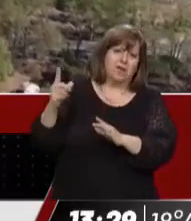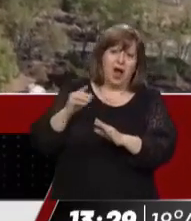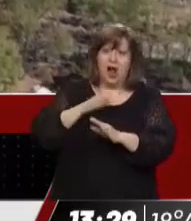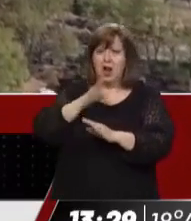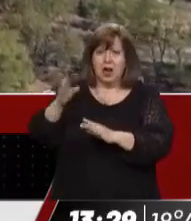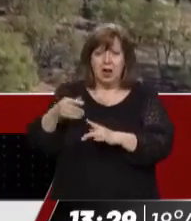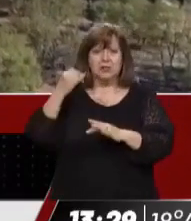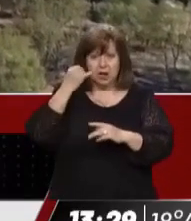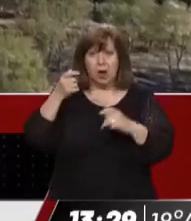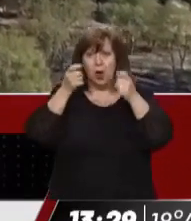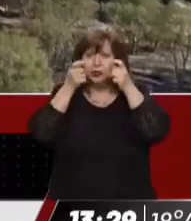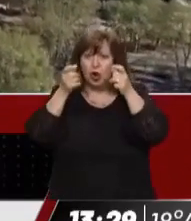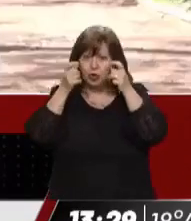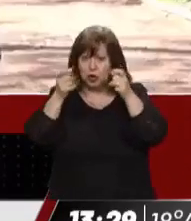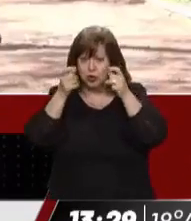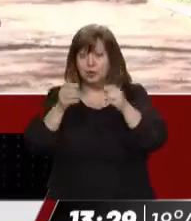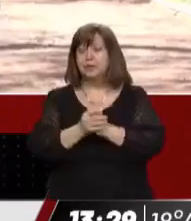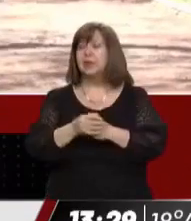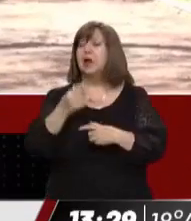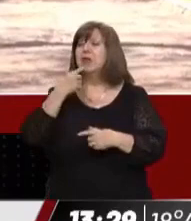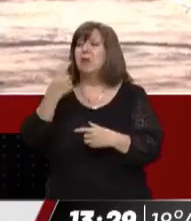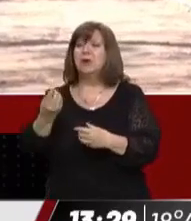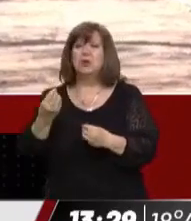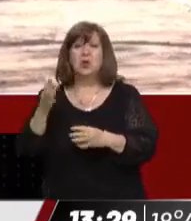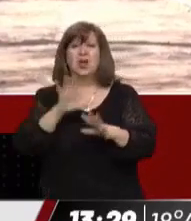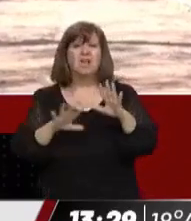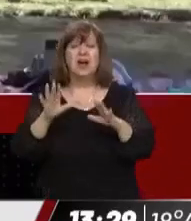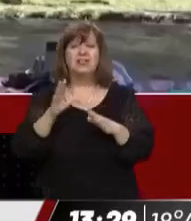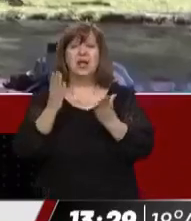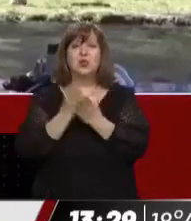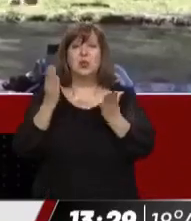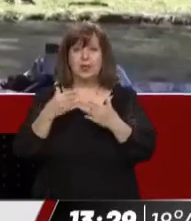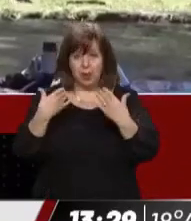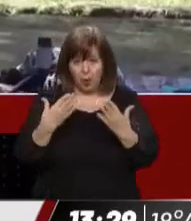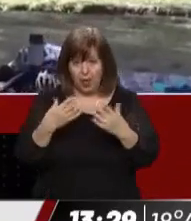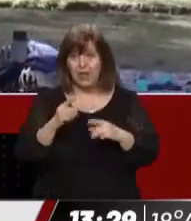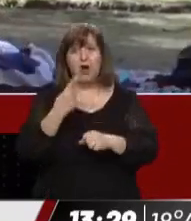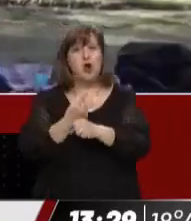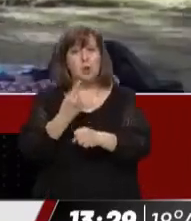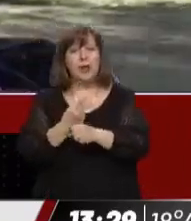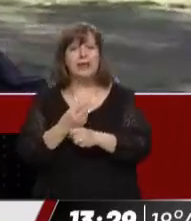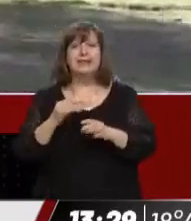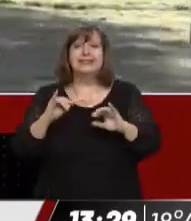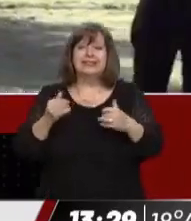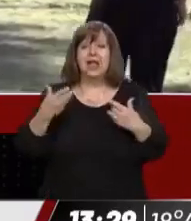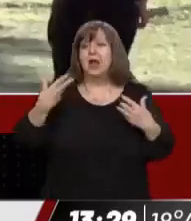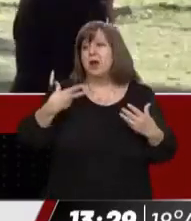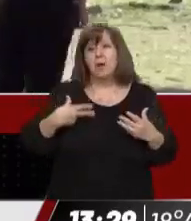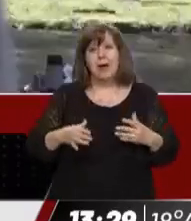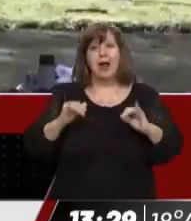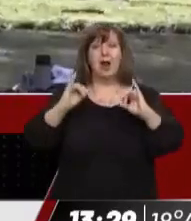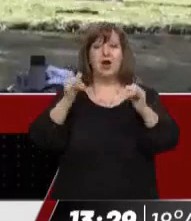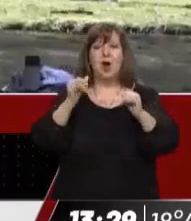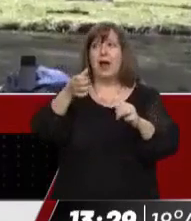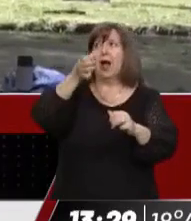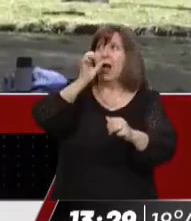se puede hacer que se va a controlar se puede hacer todo dentro de un marco de normalidad que cual el marco normalidad tratemos de que los jóvenes